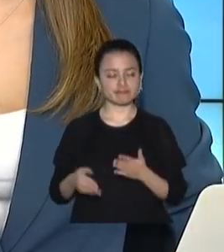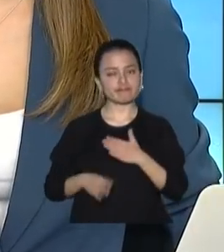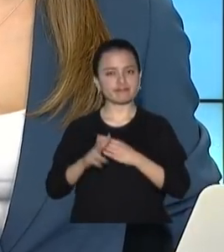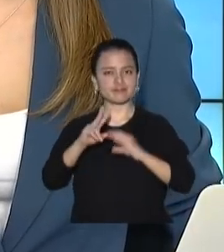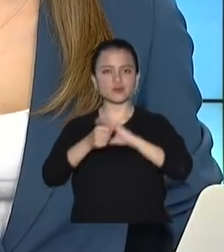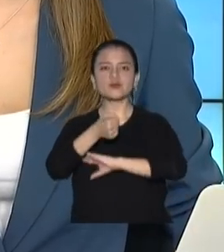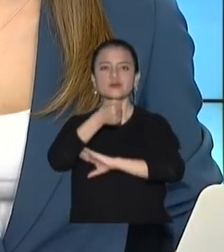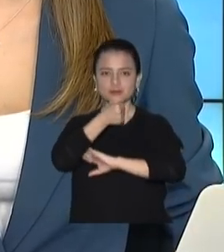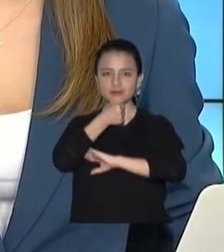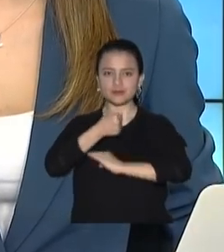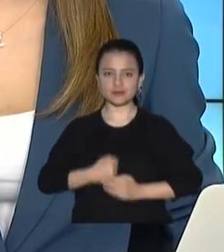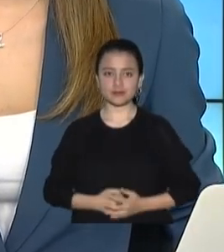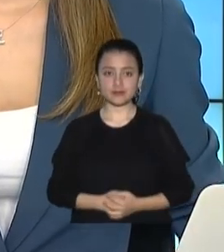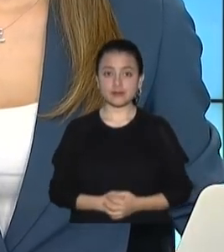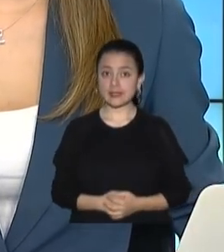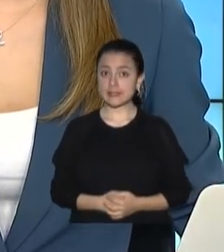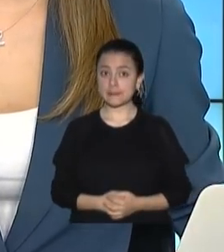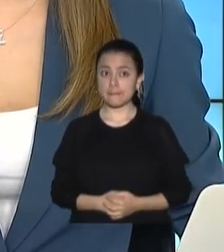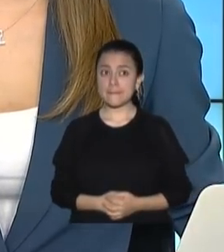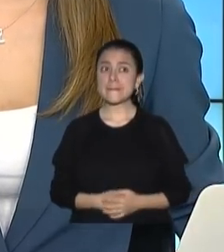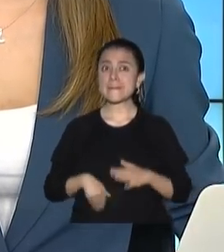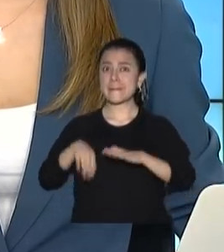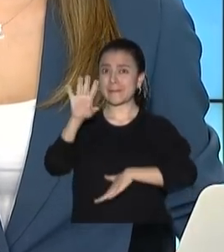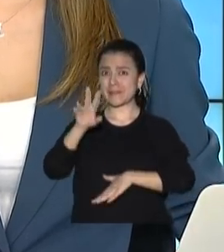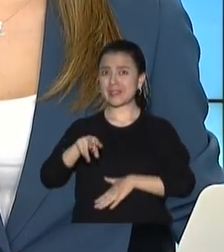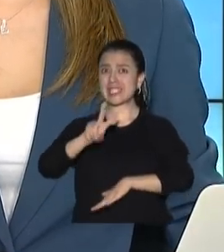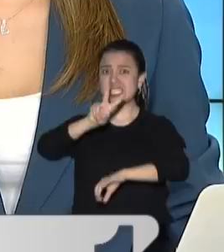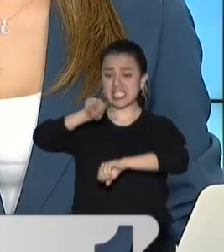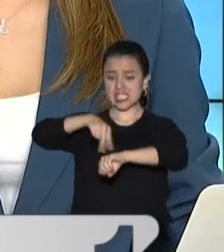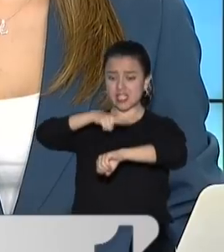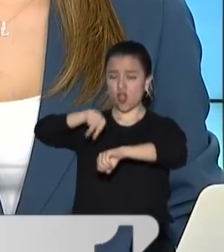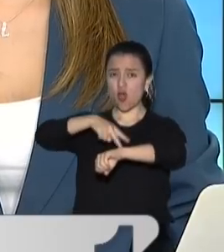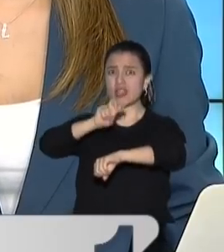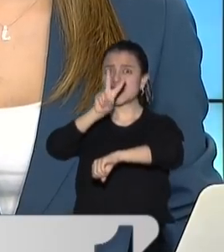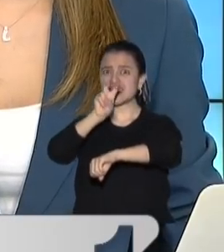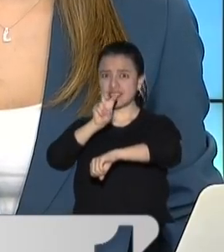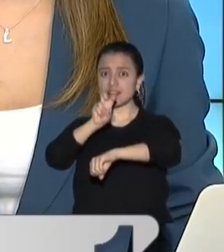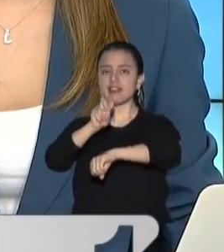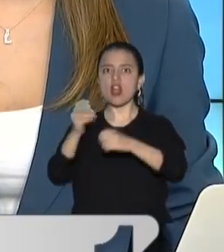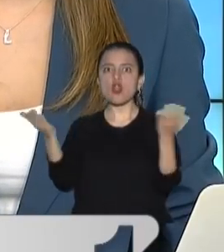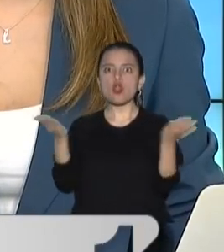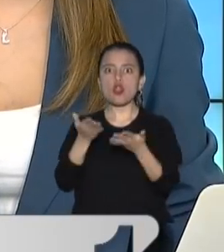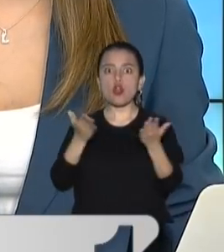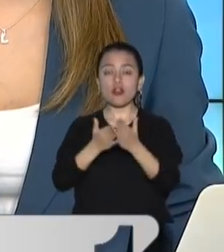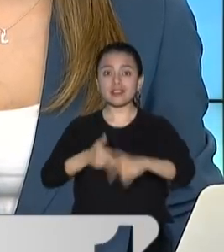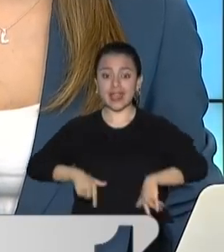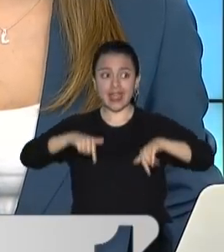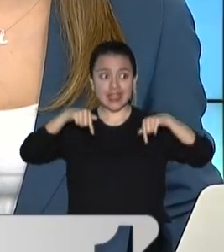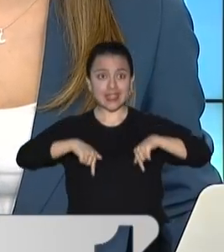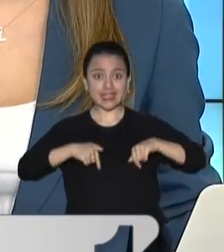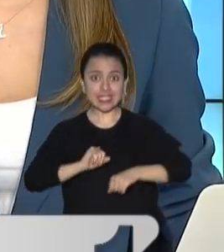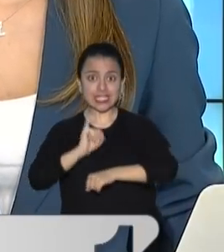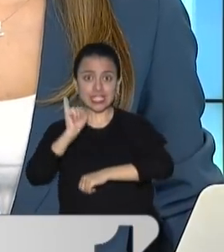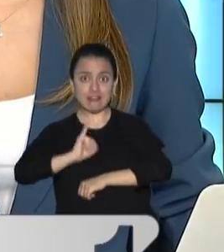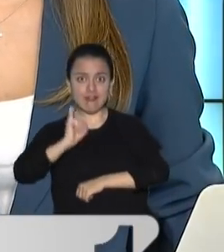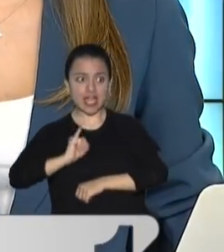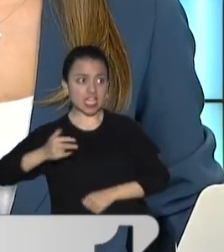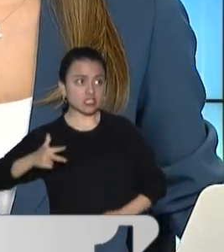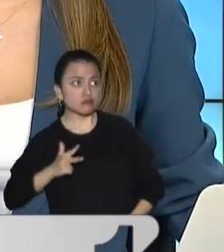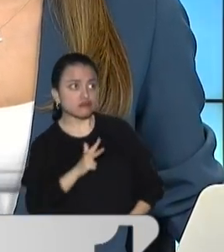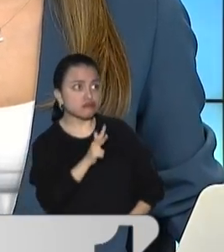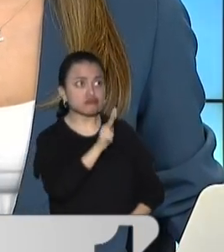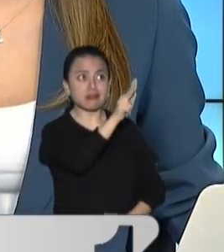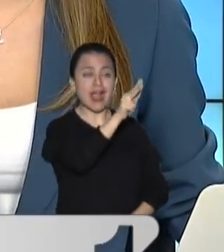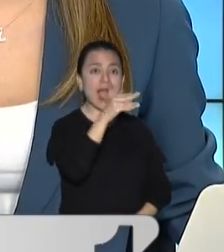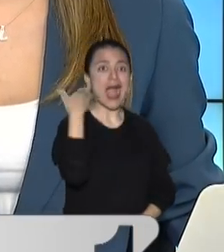Seguimos en Noticentro 1 CMI. Más de 7 horas lleva bloqueada la vía al Alto de la Línea por un enorme deslizamiento, hecho al